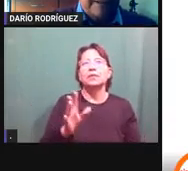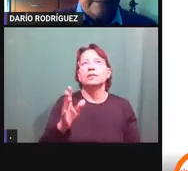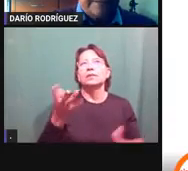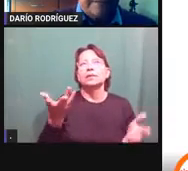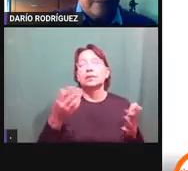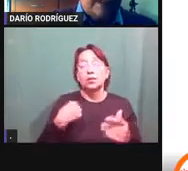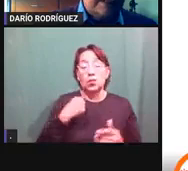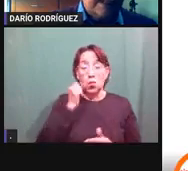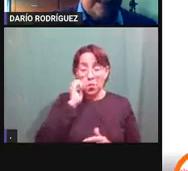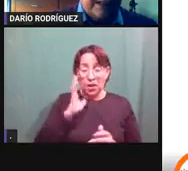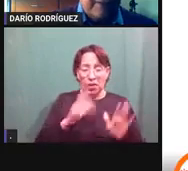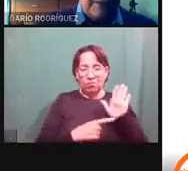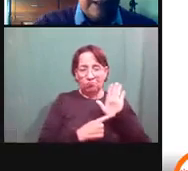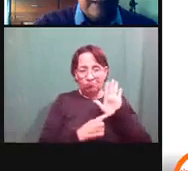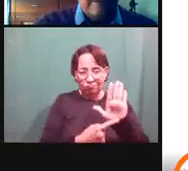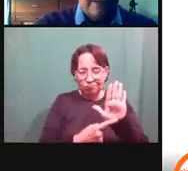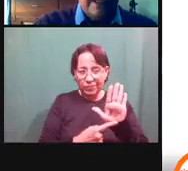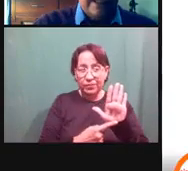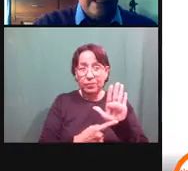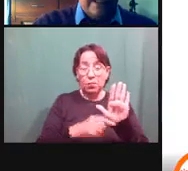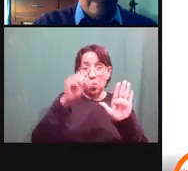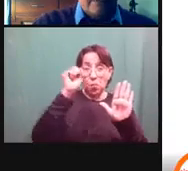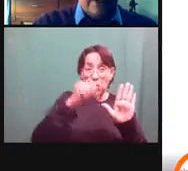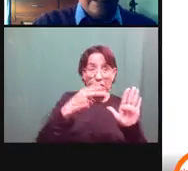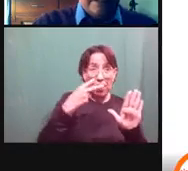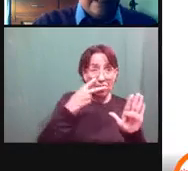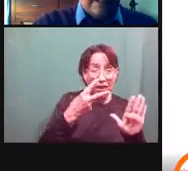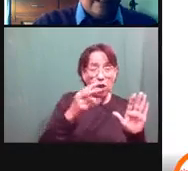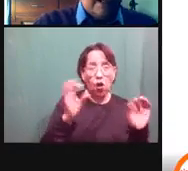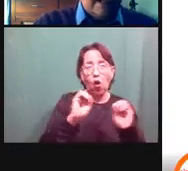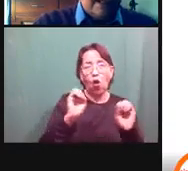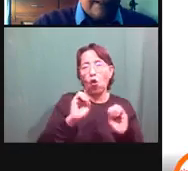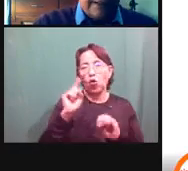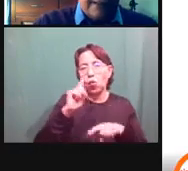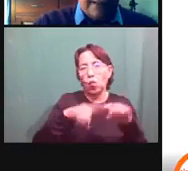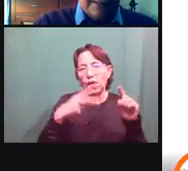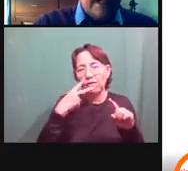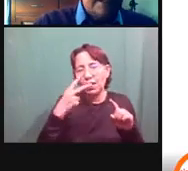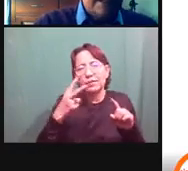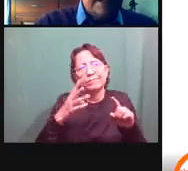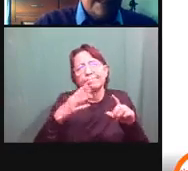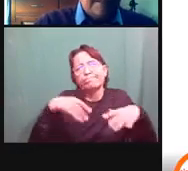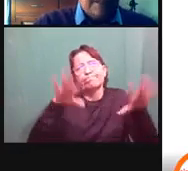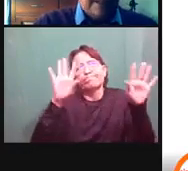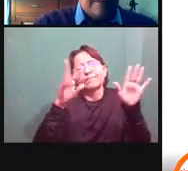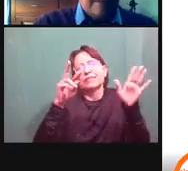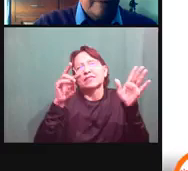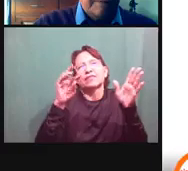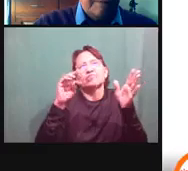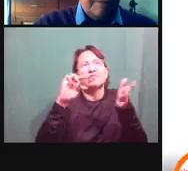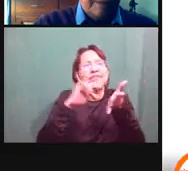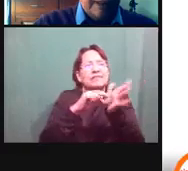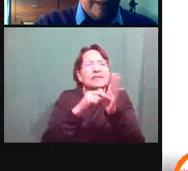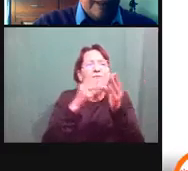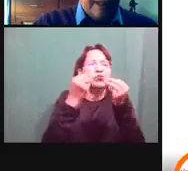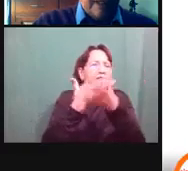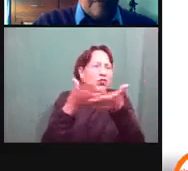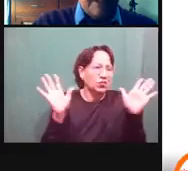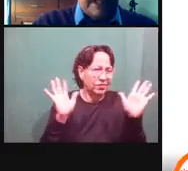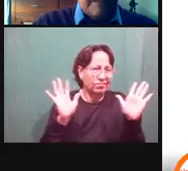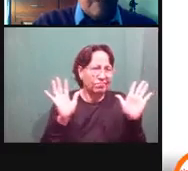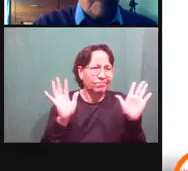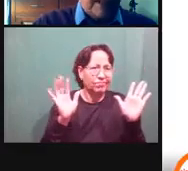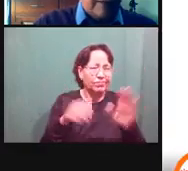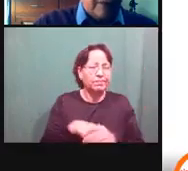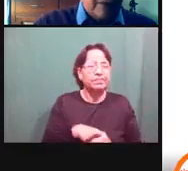humana, ya sea tangible o intangible, pues está cargada de mensajes y de significados, ¿no?